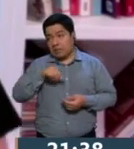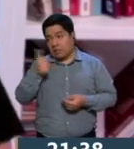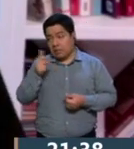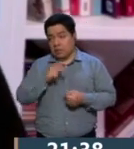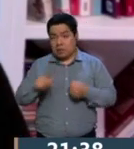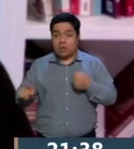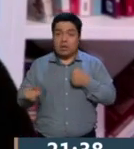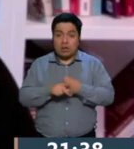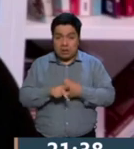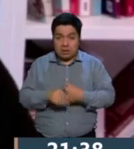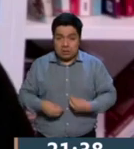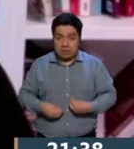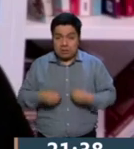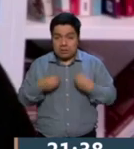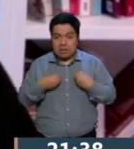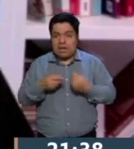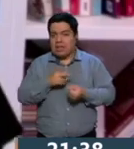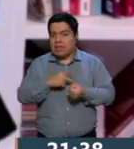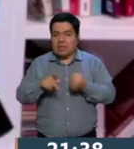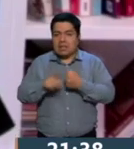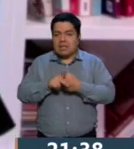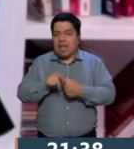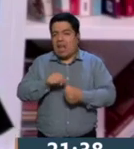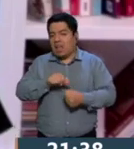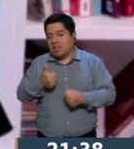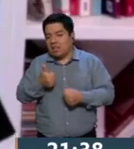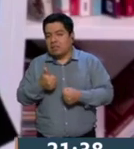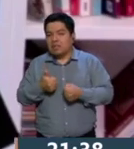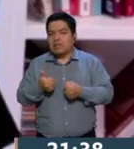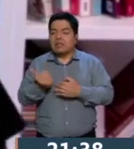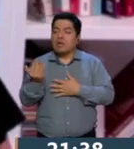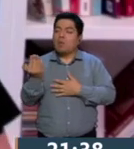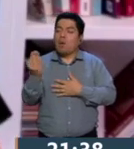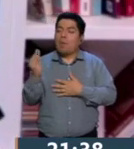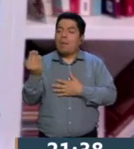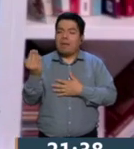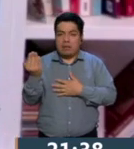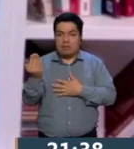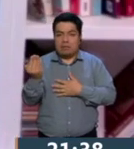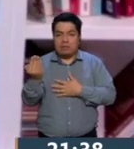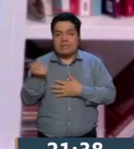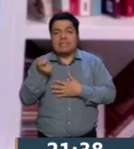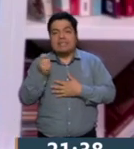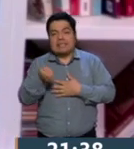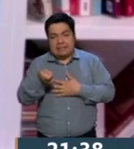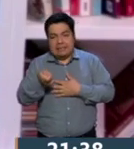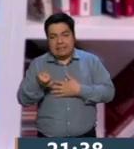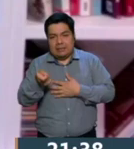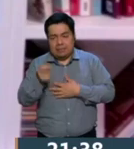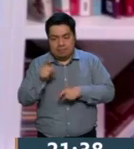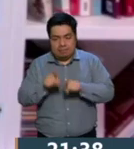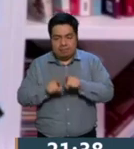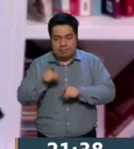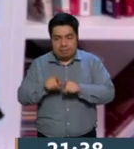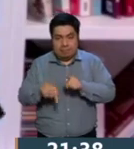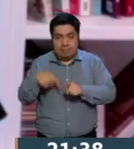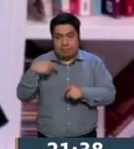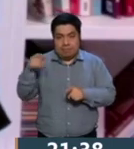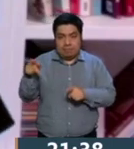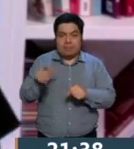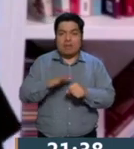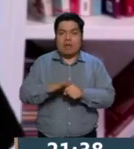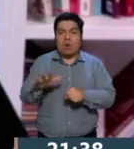extranjero en todos los países es un voto espejo. Espejea al país del que son, espejea